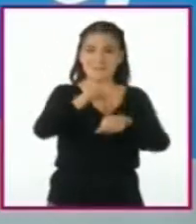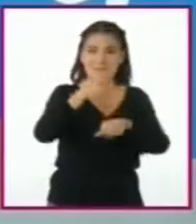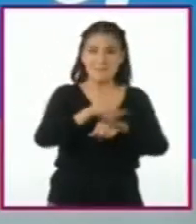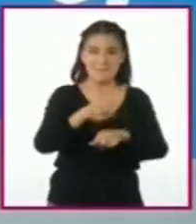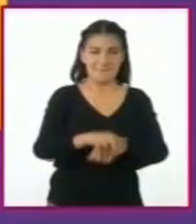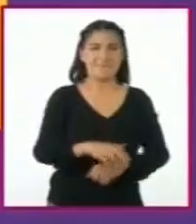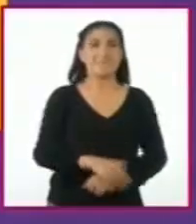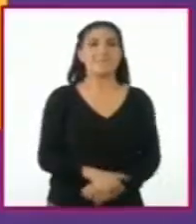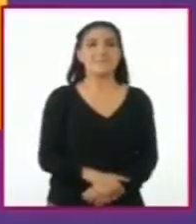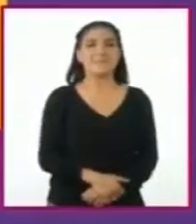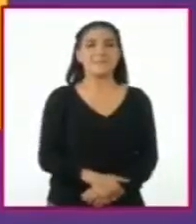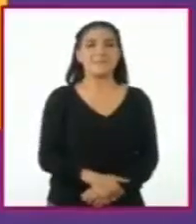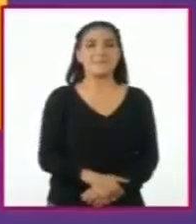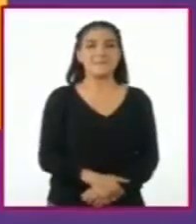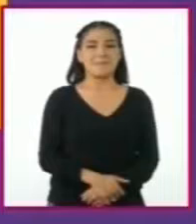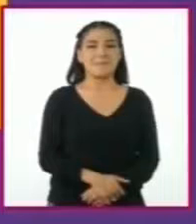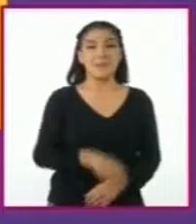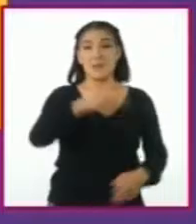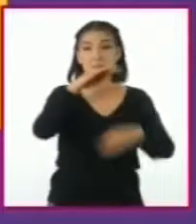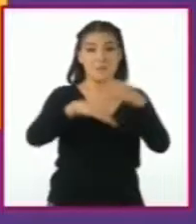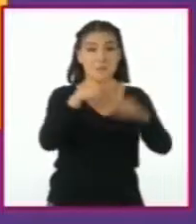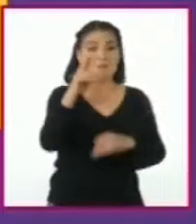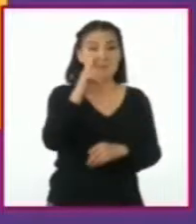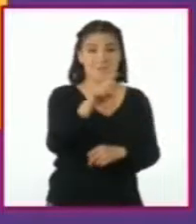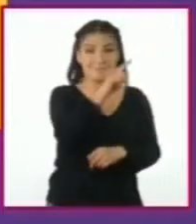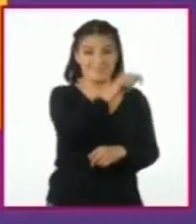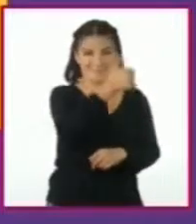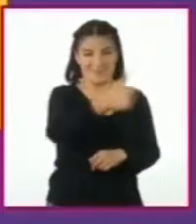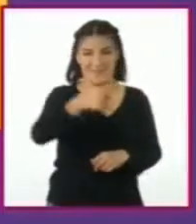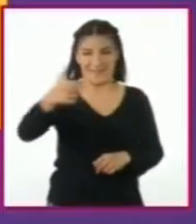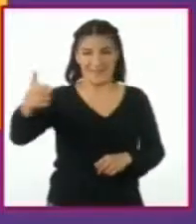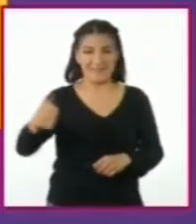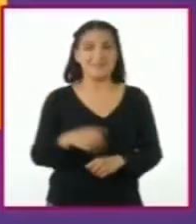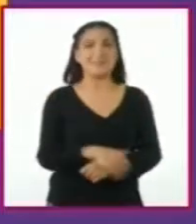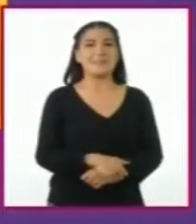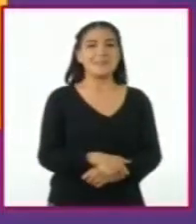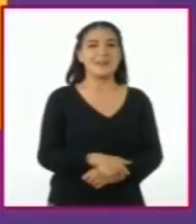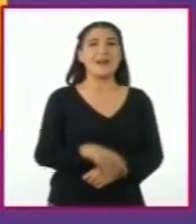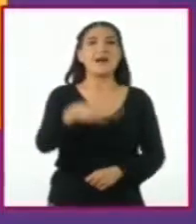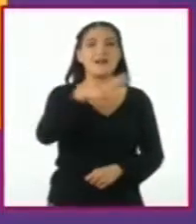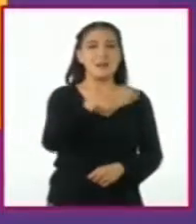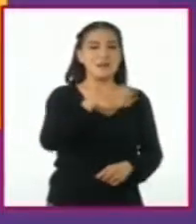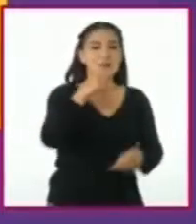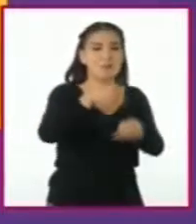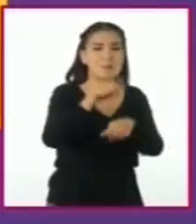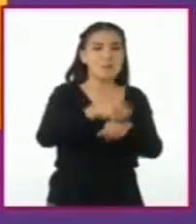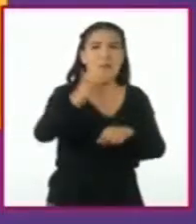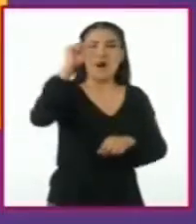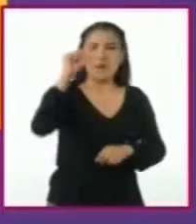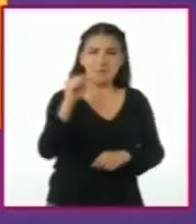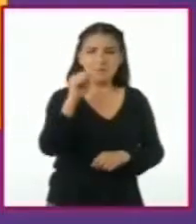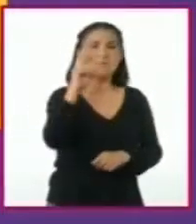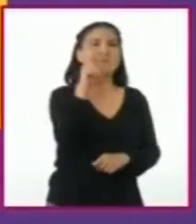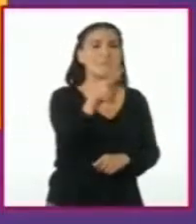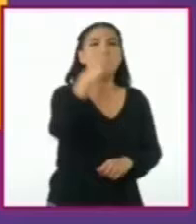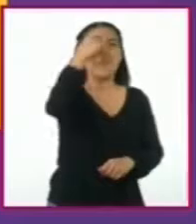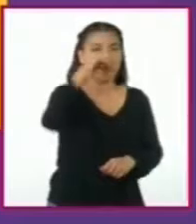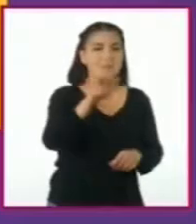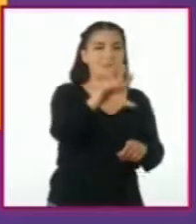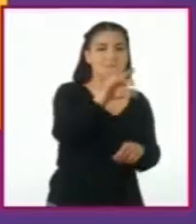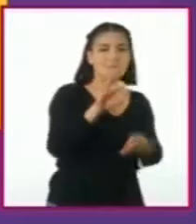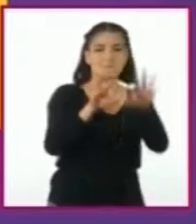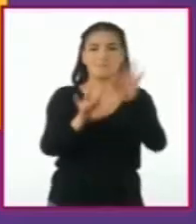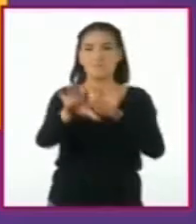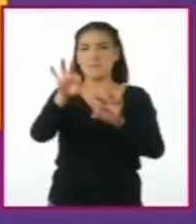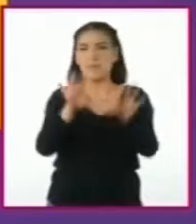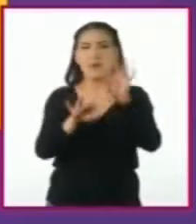siguiente. En todos los casos que tenemos aquí, estamos utilizando letras minúsculas para designar los lados de